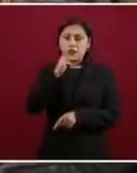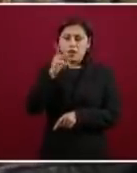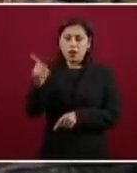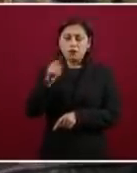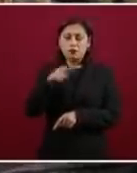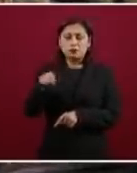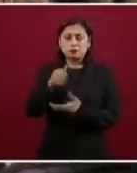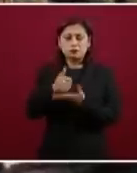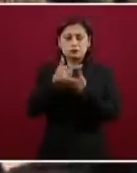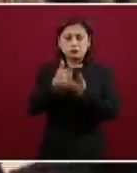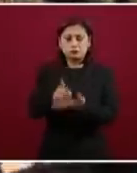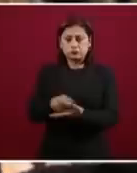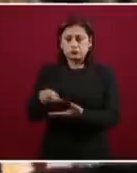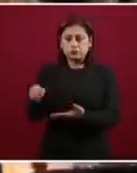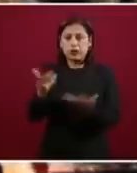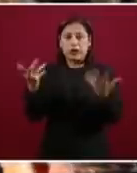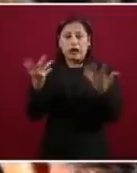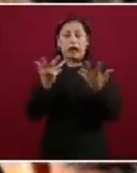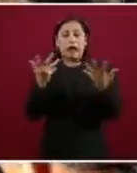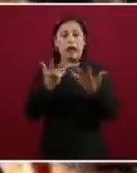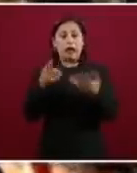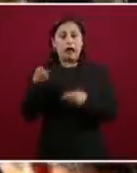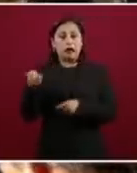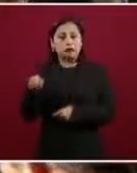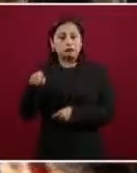la satanizaron.